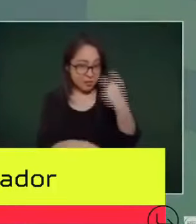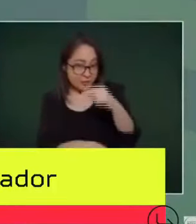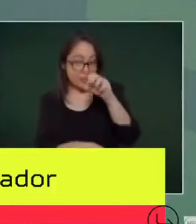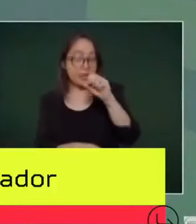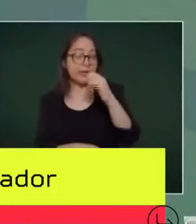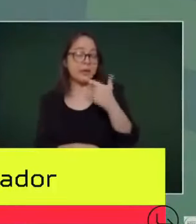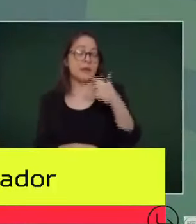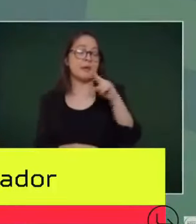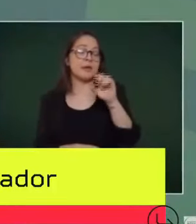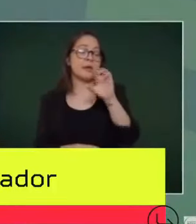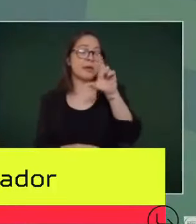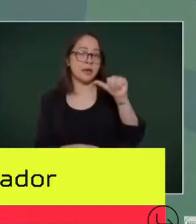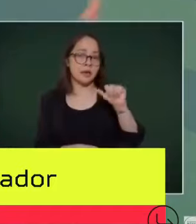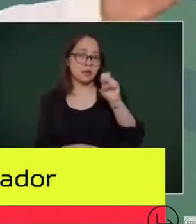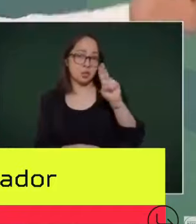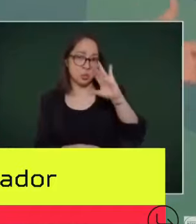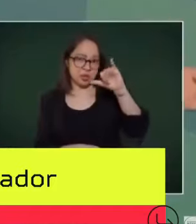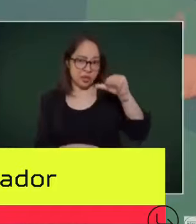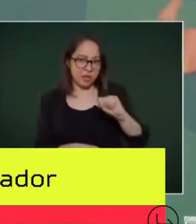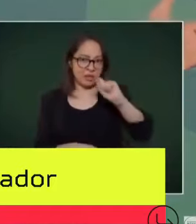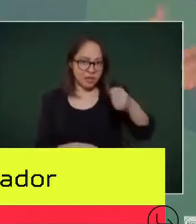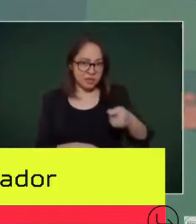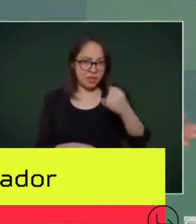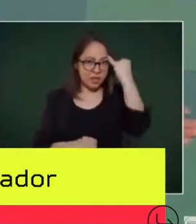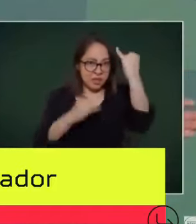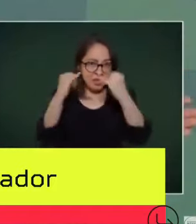sucia. Y